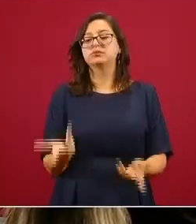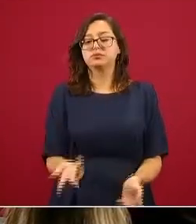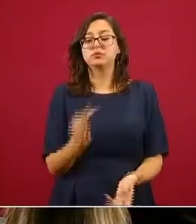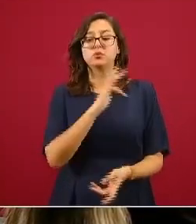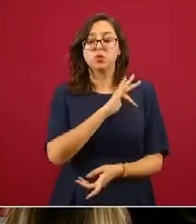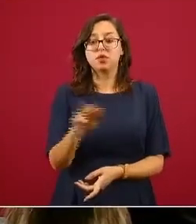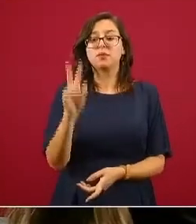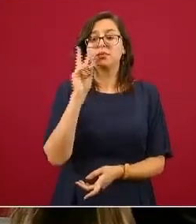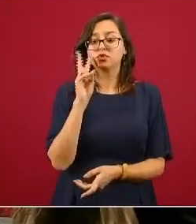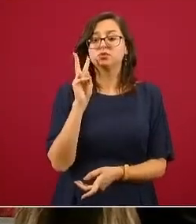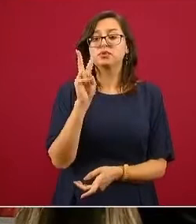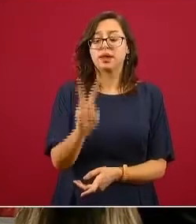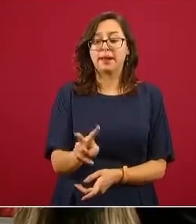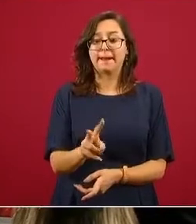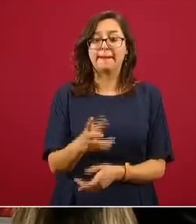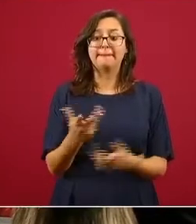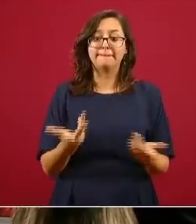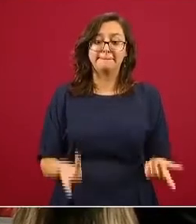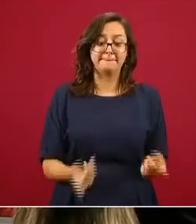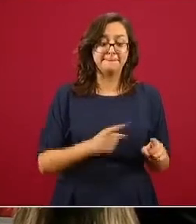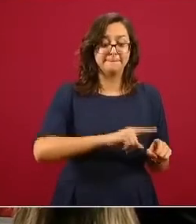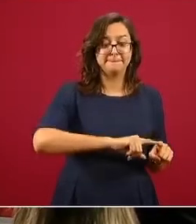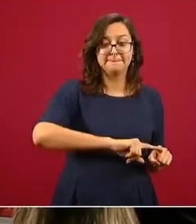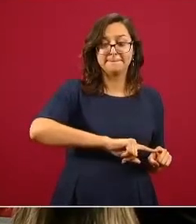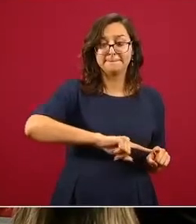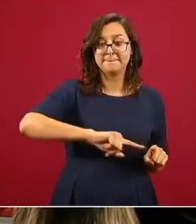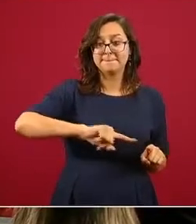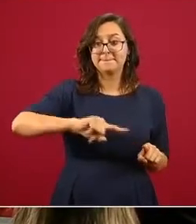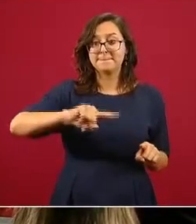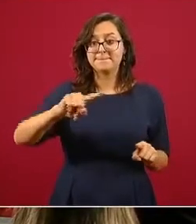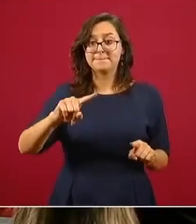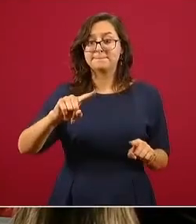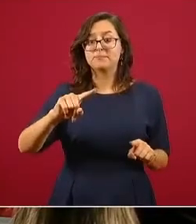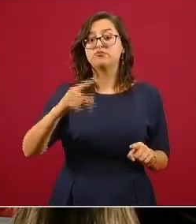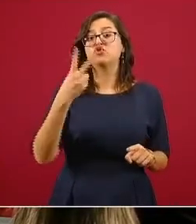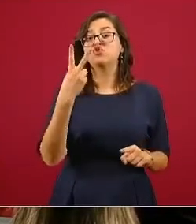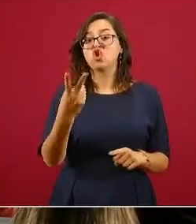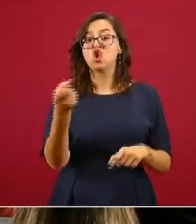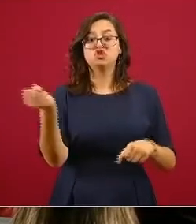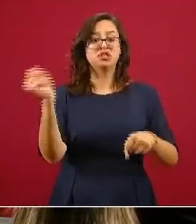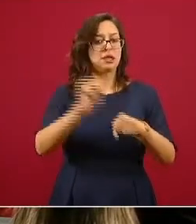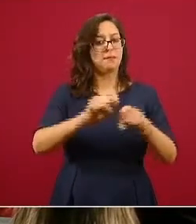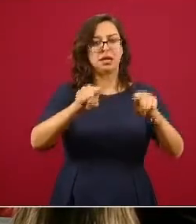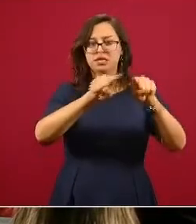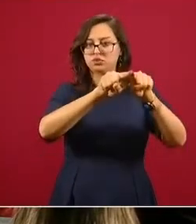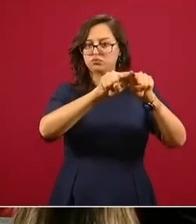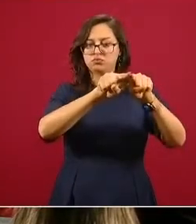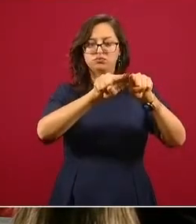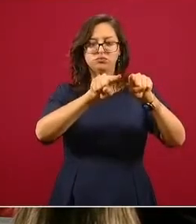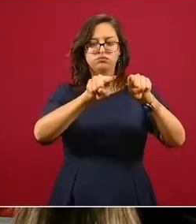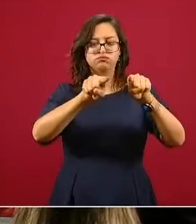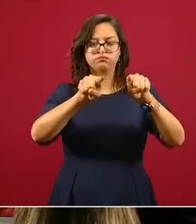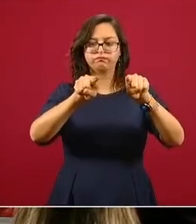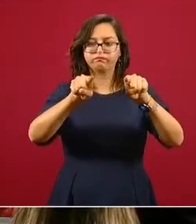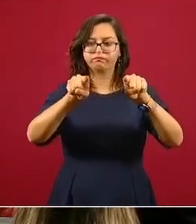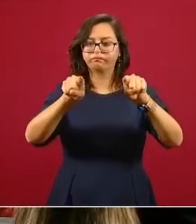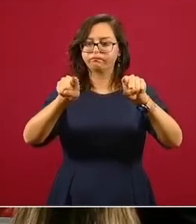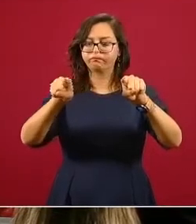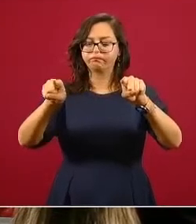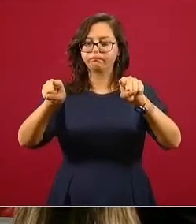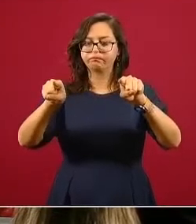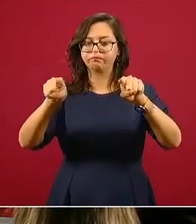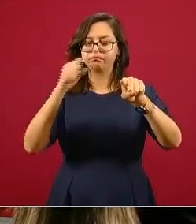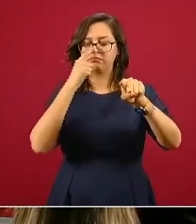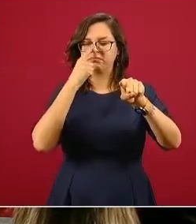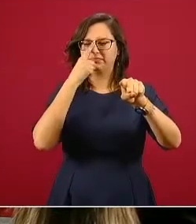esta curva, después de tener prácticamente 2 semanas completas de una meseta o una estabilidad arriba